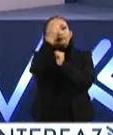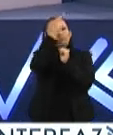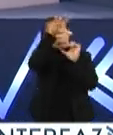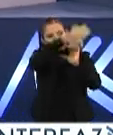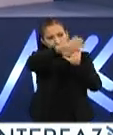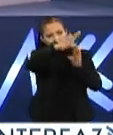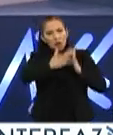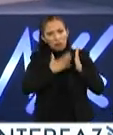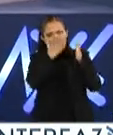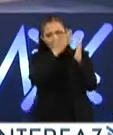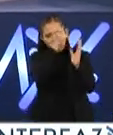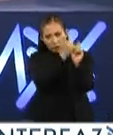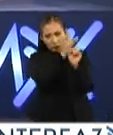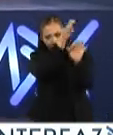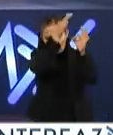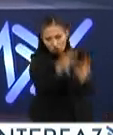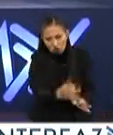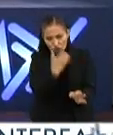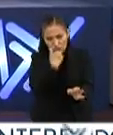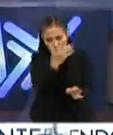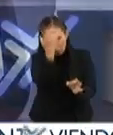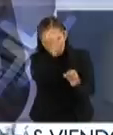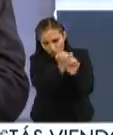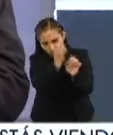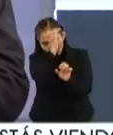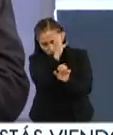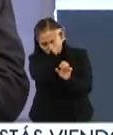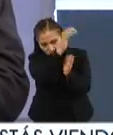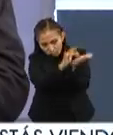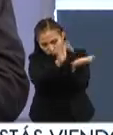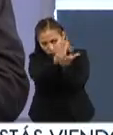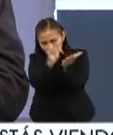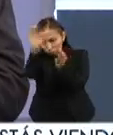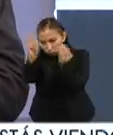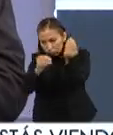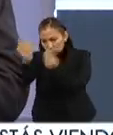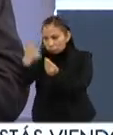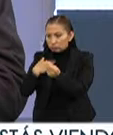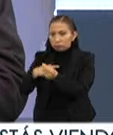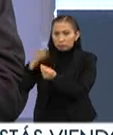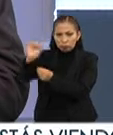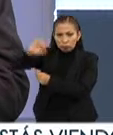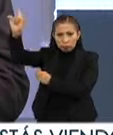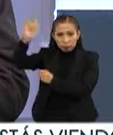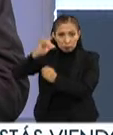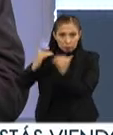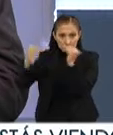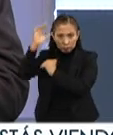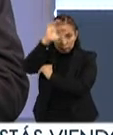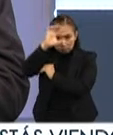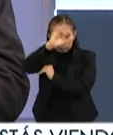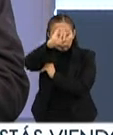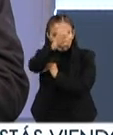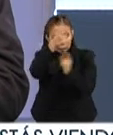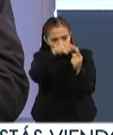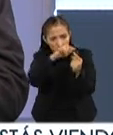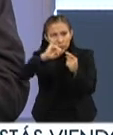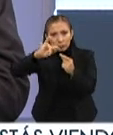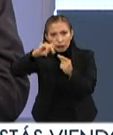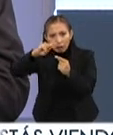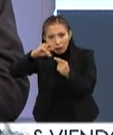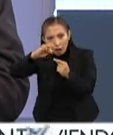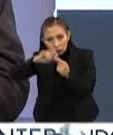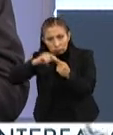fuentes confiables, ¿no? Verídicas, y consultando a científicos de primer orden, ¿no? A técnicos, a